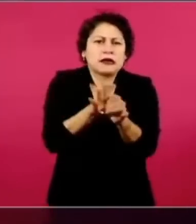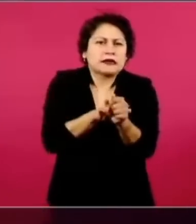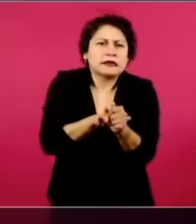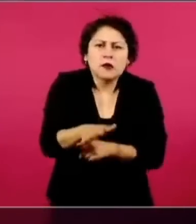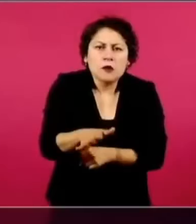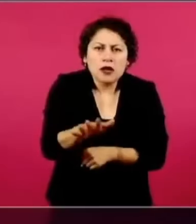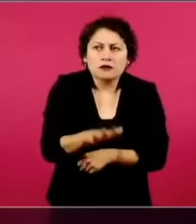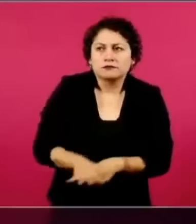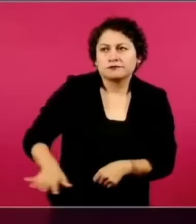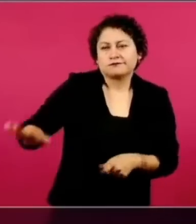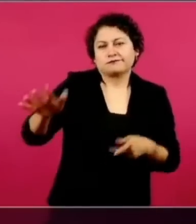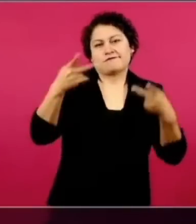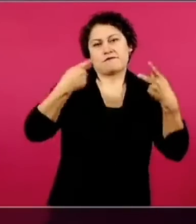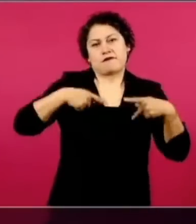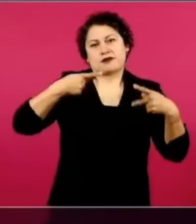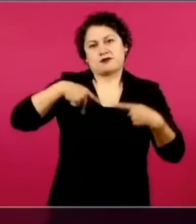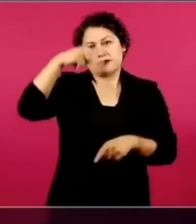presente.